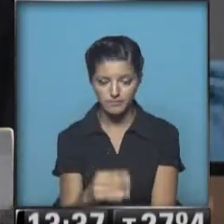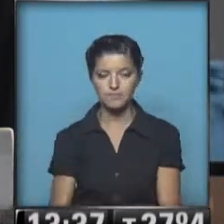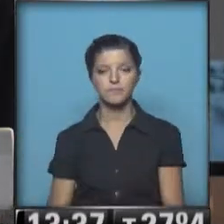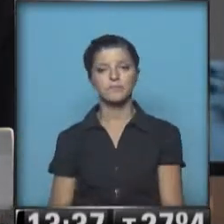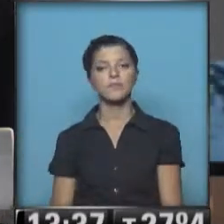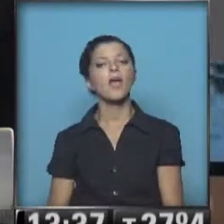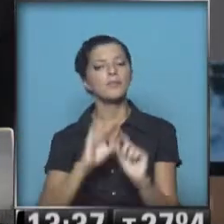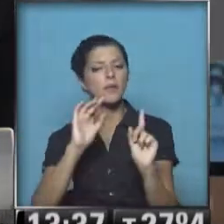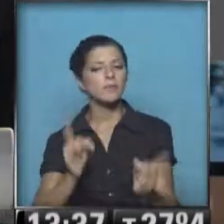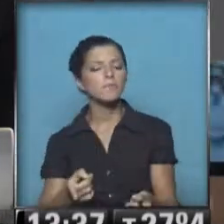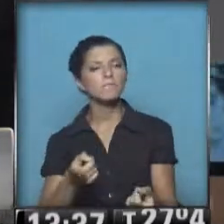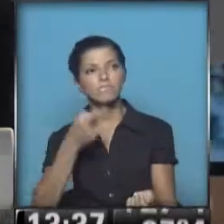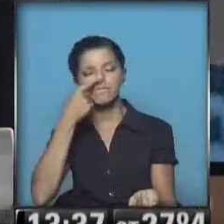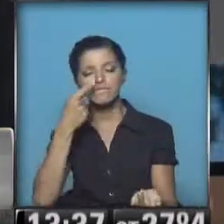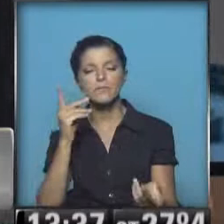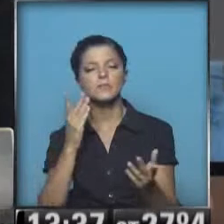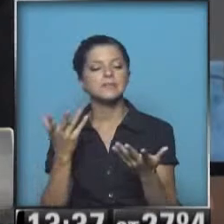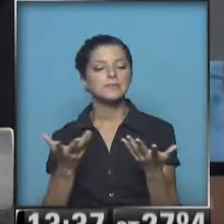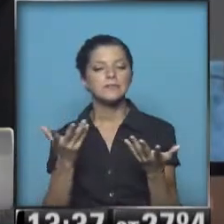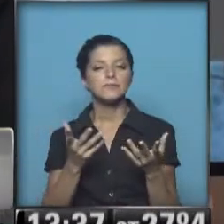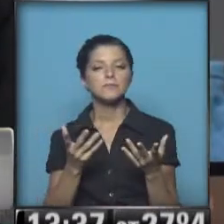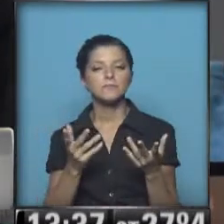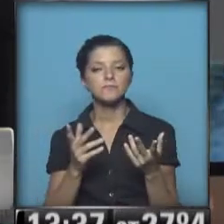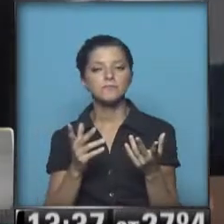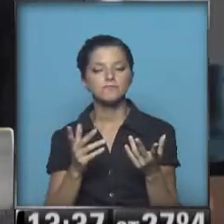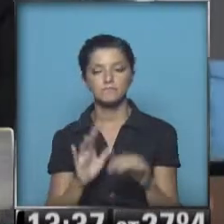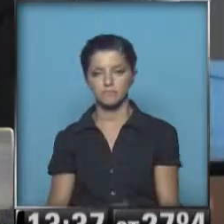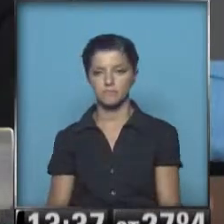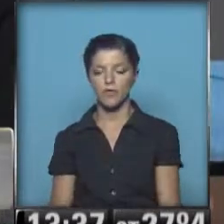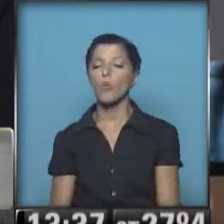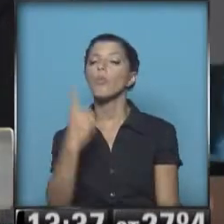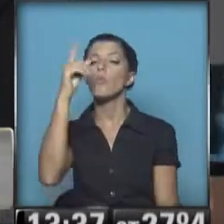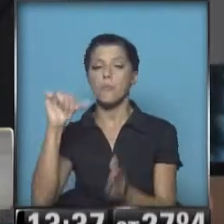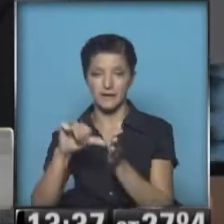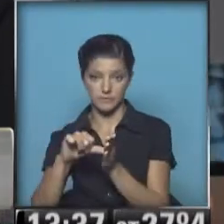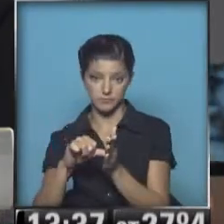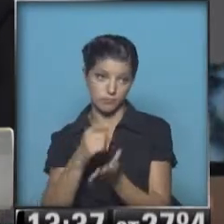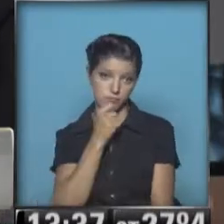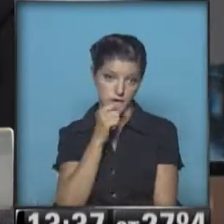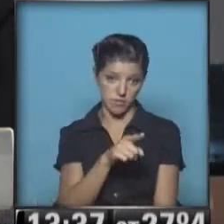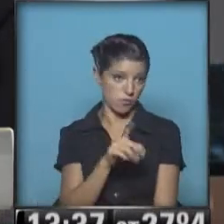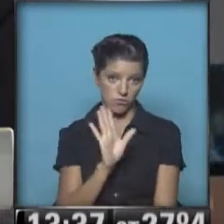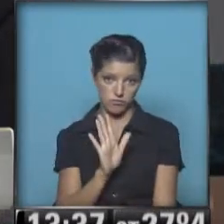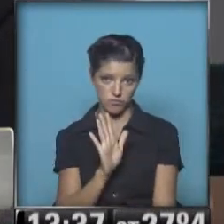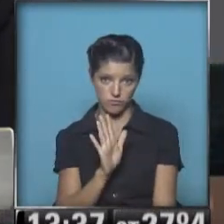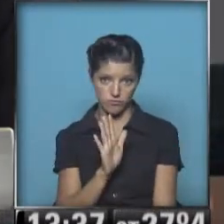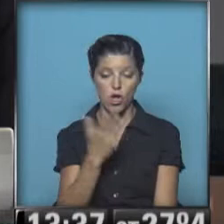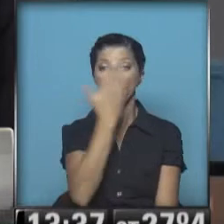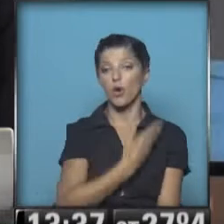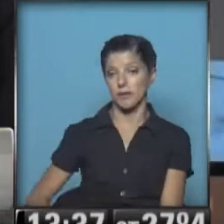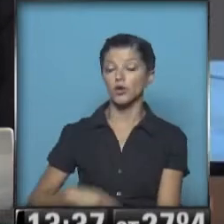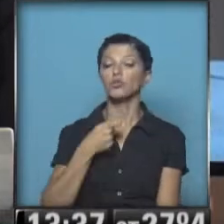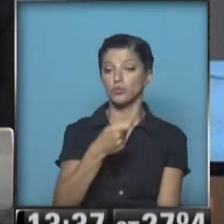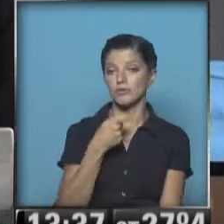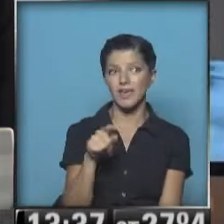vez que es un llamador el tema de que a un país le cueste, como es el gobierno de Turquía, le